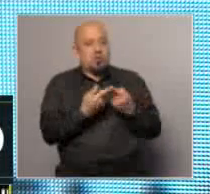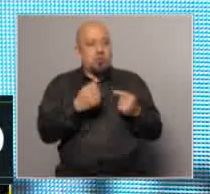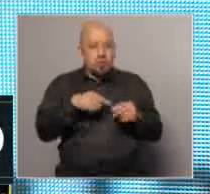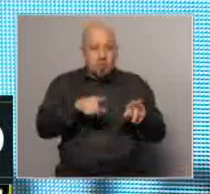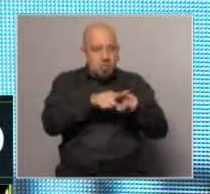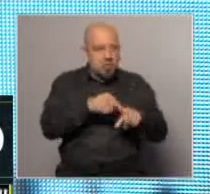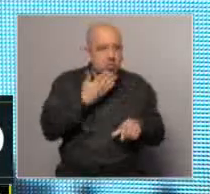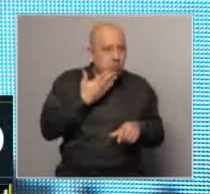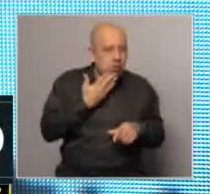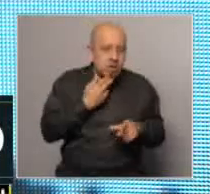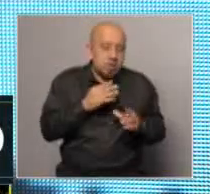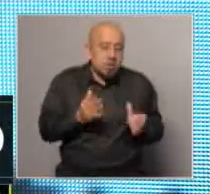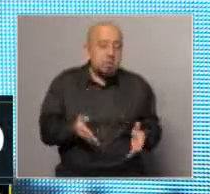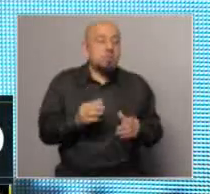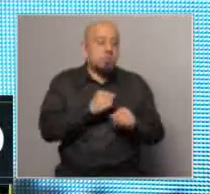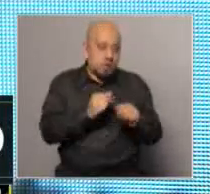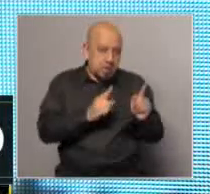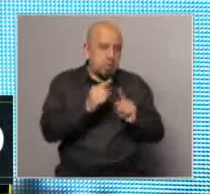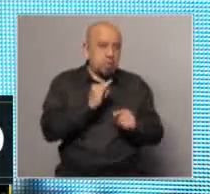sospecha. Eso sí tiene que estar claro. O sea,